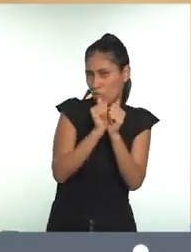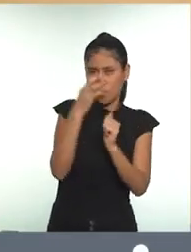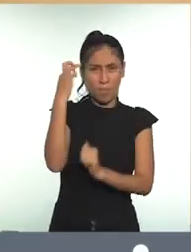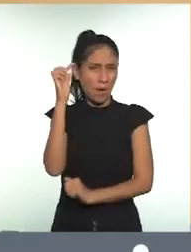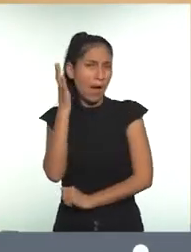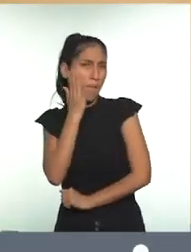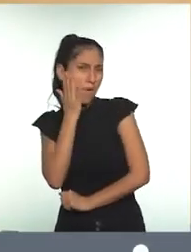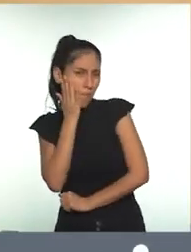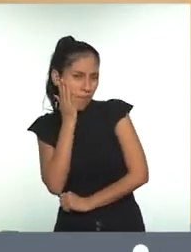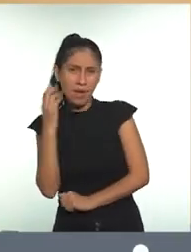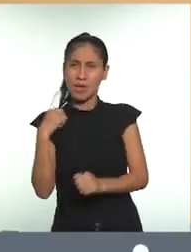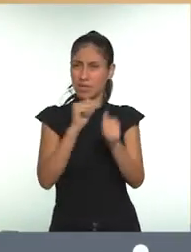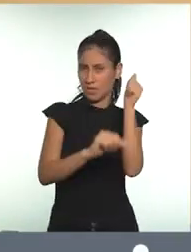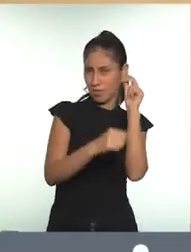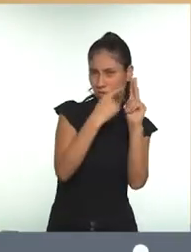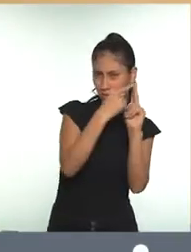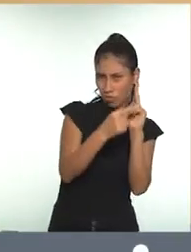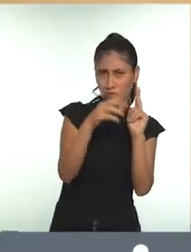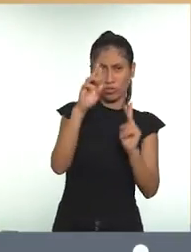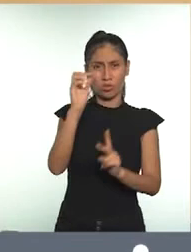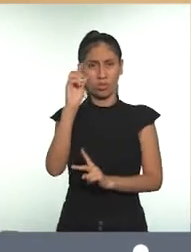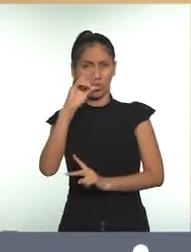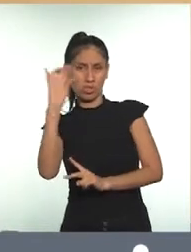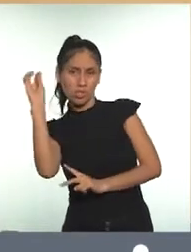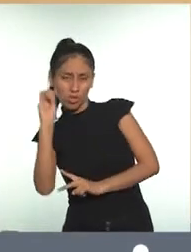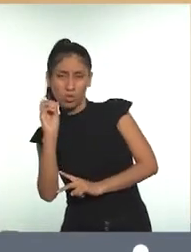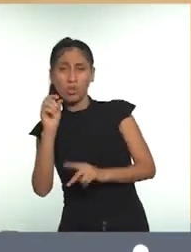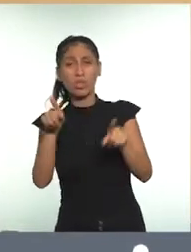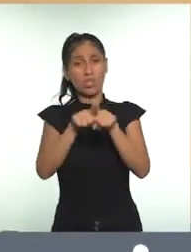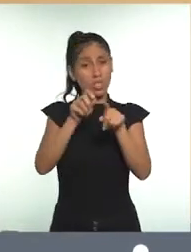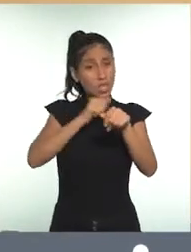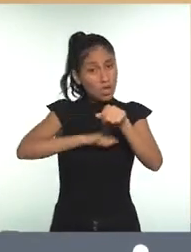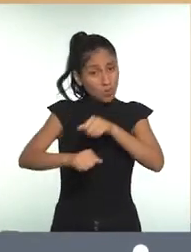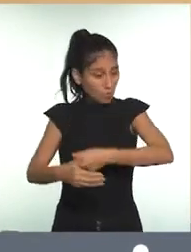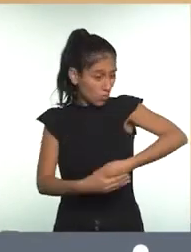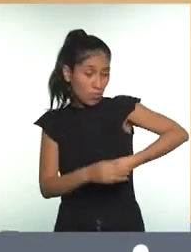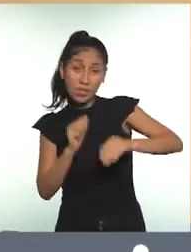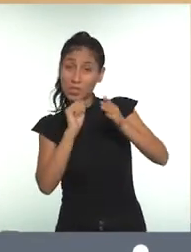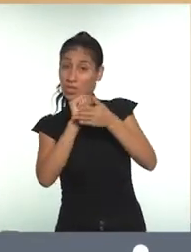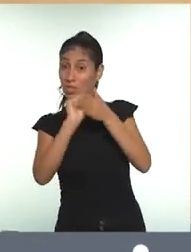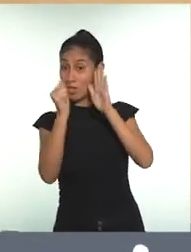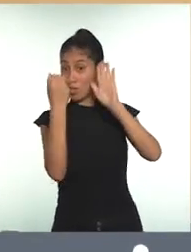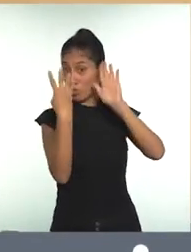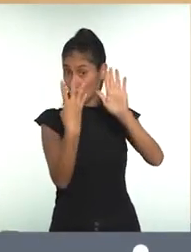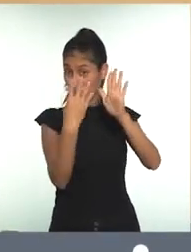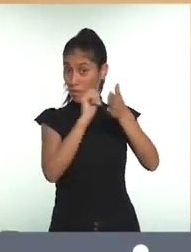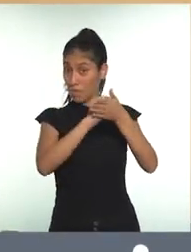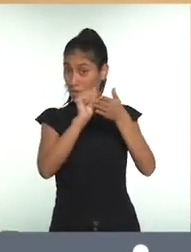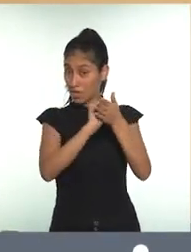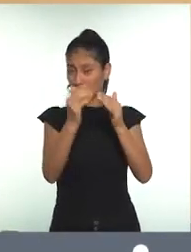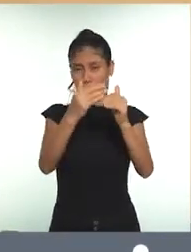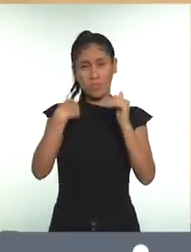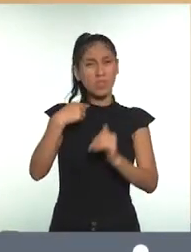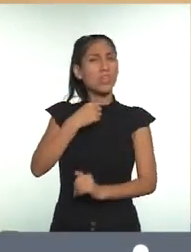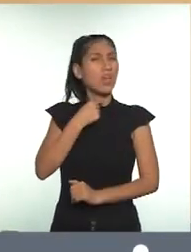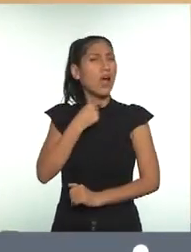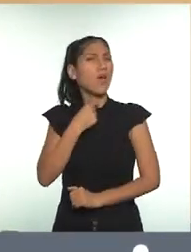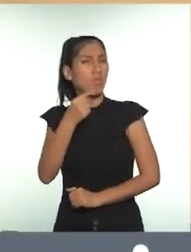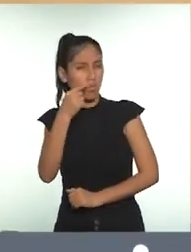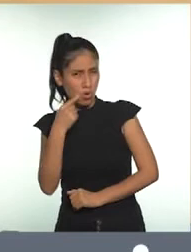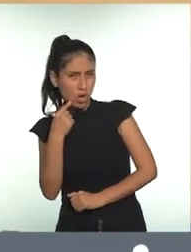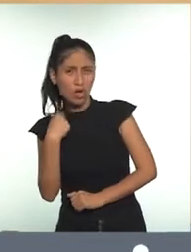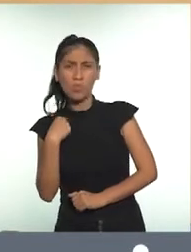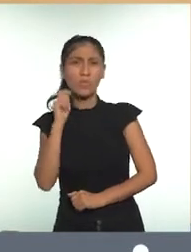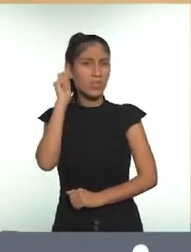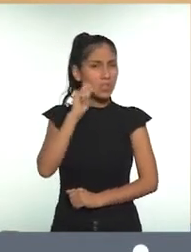mi mamá, mis 2 hermanos, Rodrigo y el bebé de 9 meses, mi abuelo, mi tía Julia,